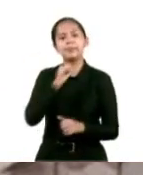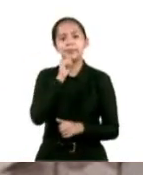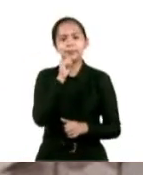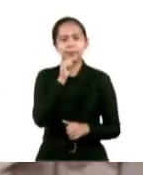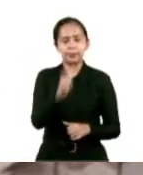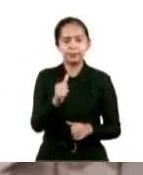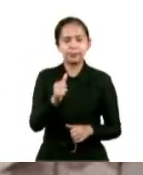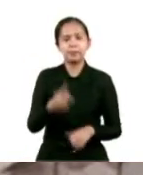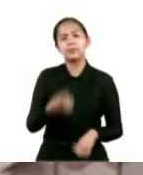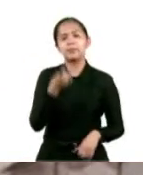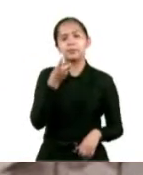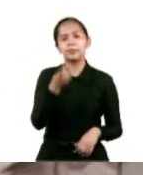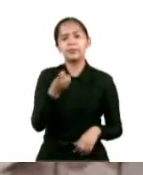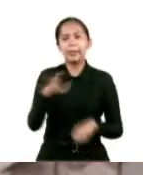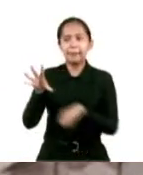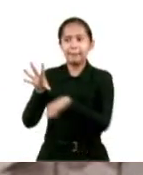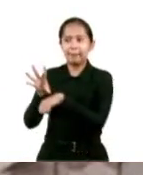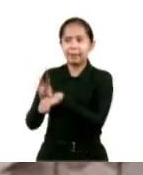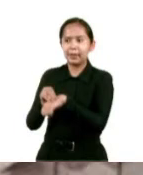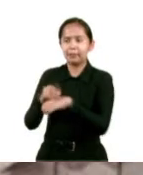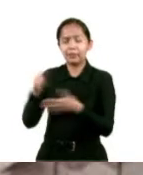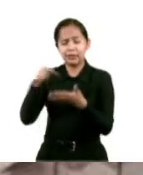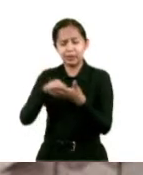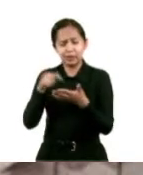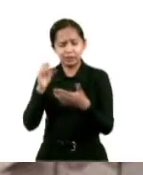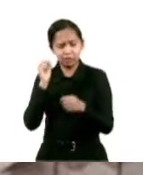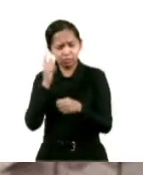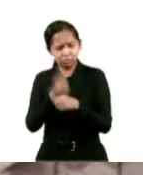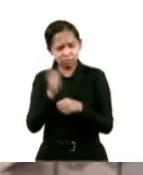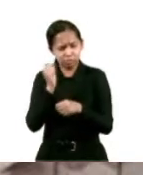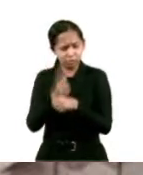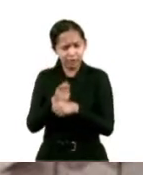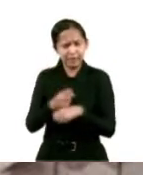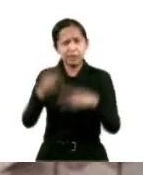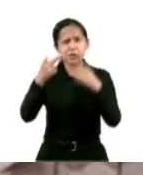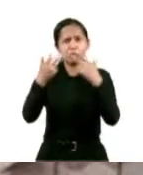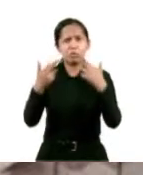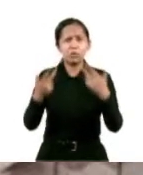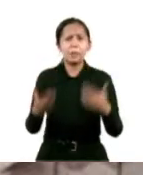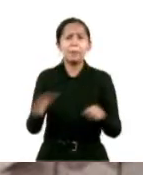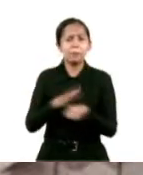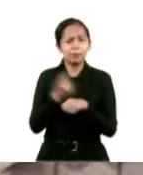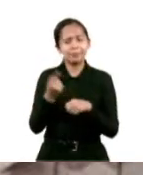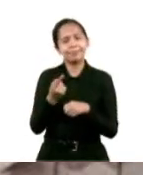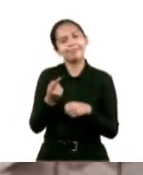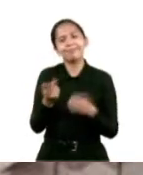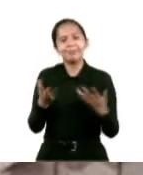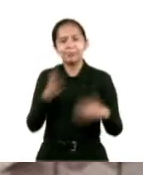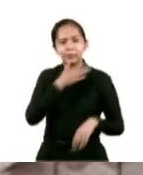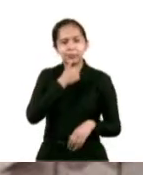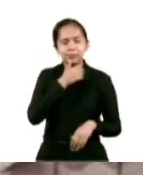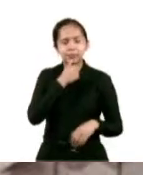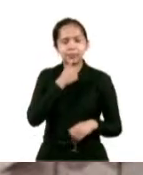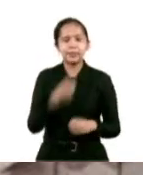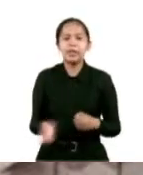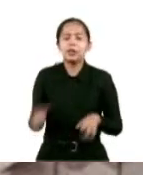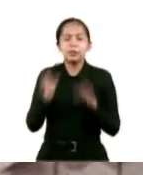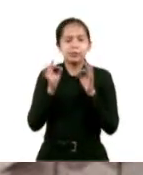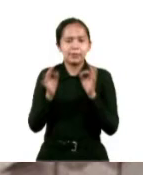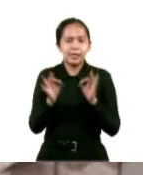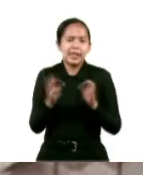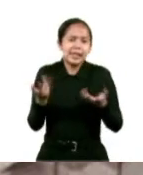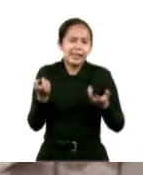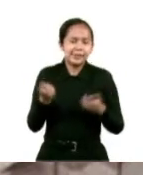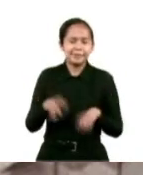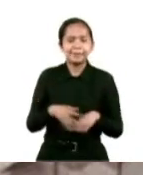por tanto, no permitía identificar con claridad la causa-raíz del colapso. A pesar de ello, la